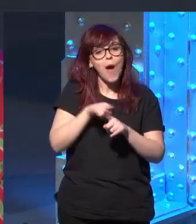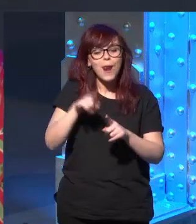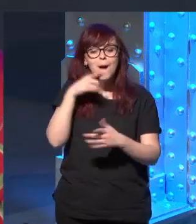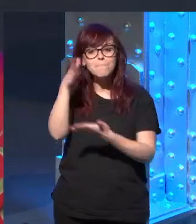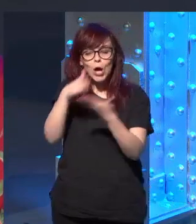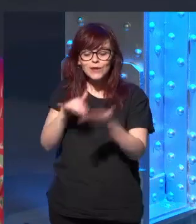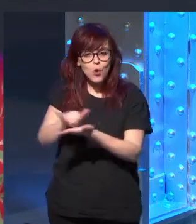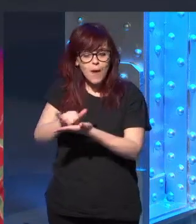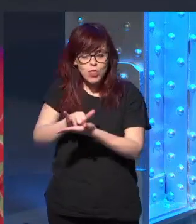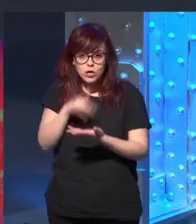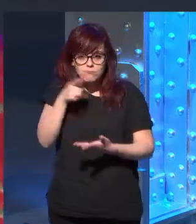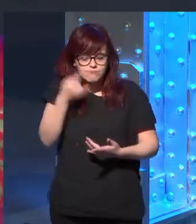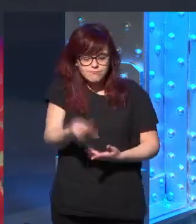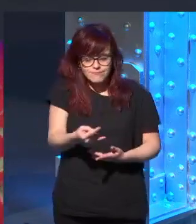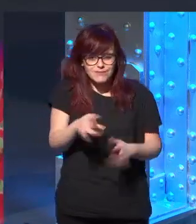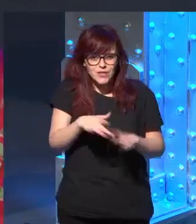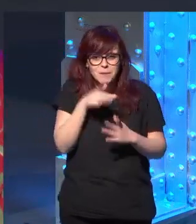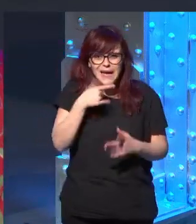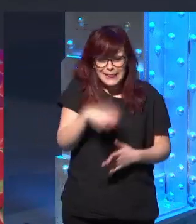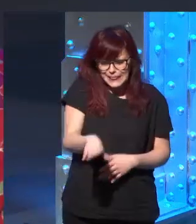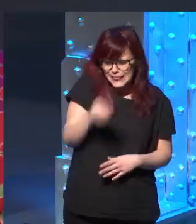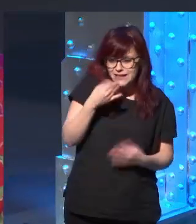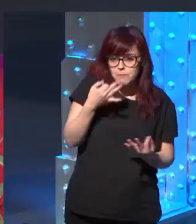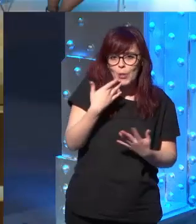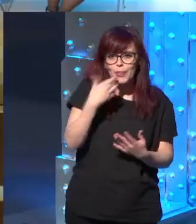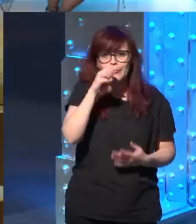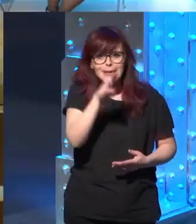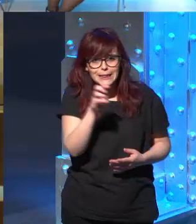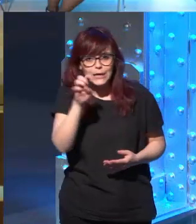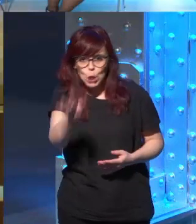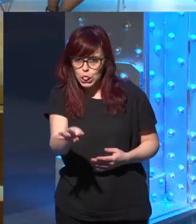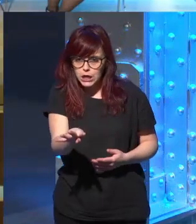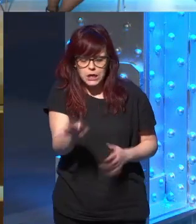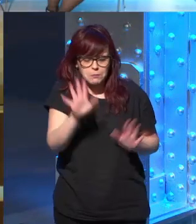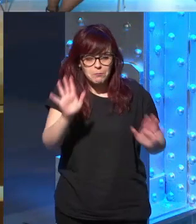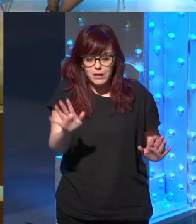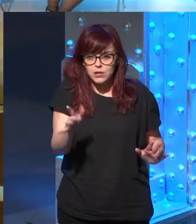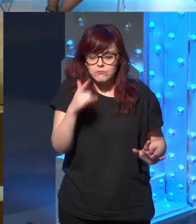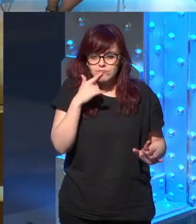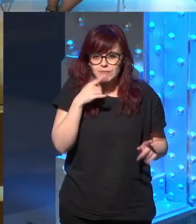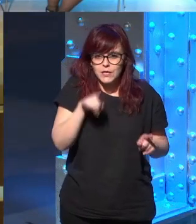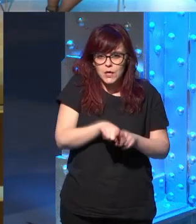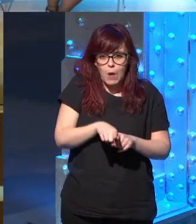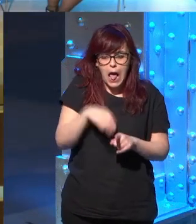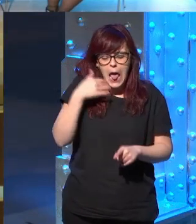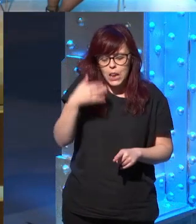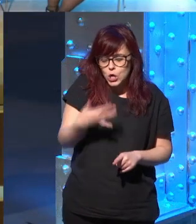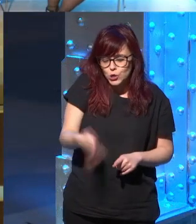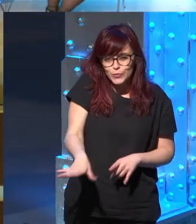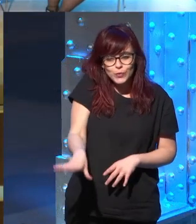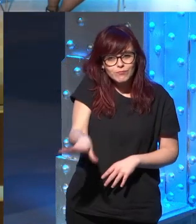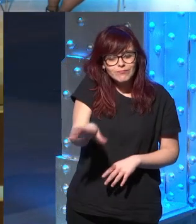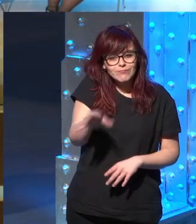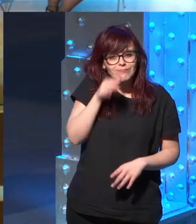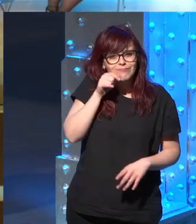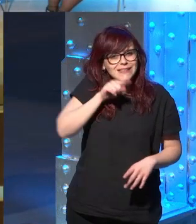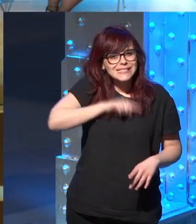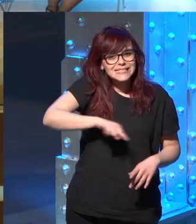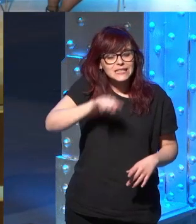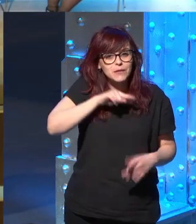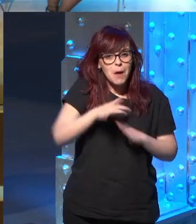No entendí absolutamente nada, porque yo tenía pues eso, 13, 14 años, pero sí me ocurrió algo. Tenía la sensación de